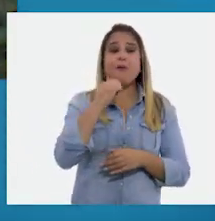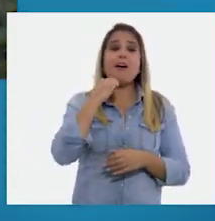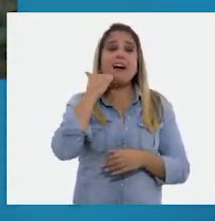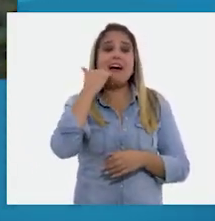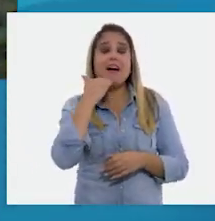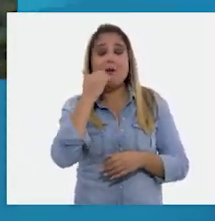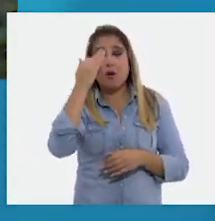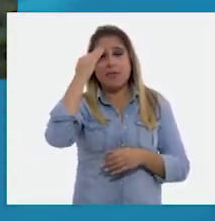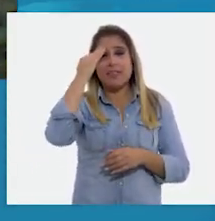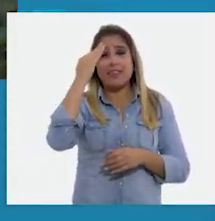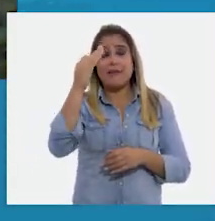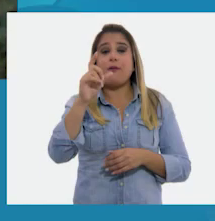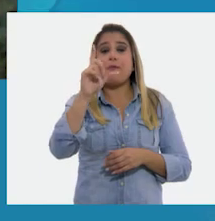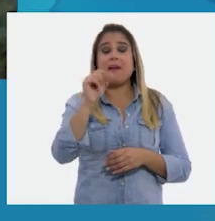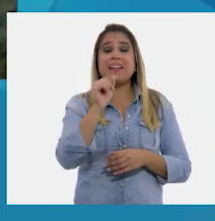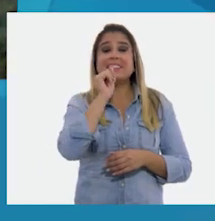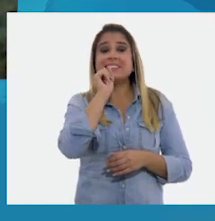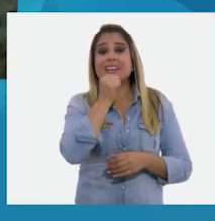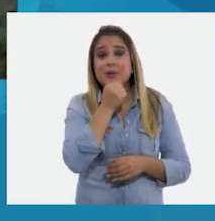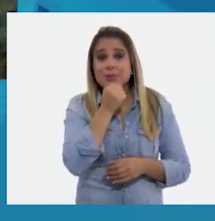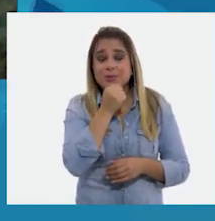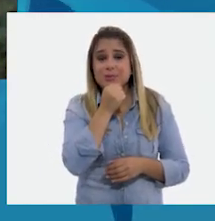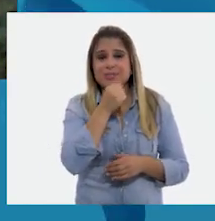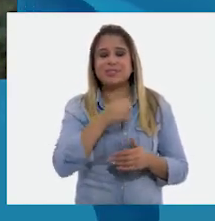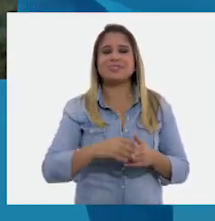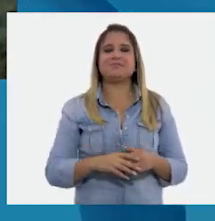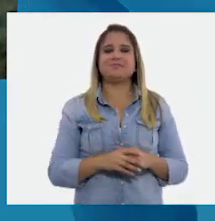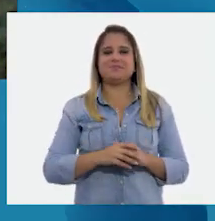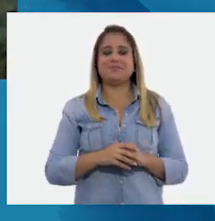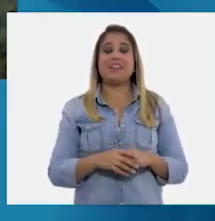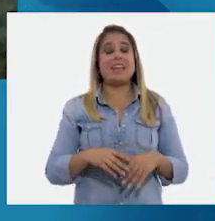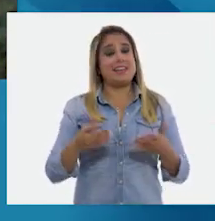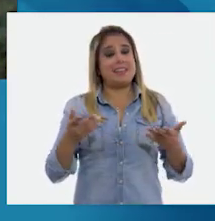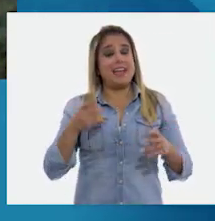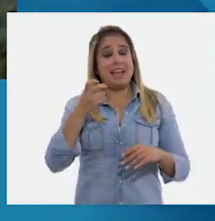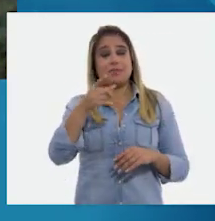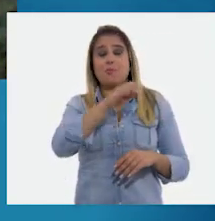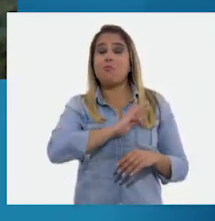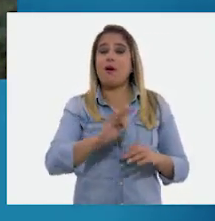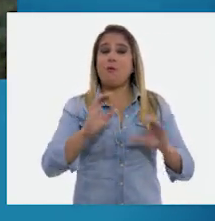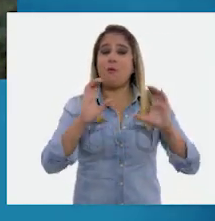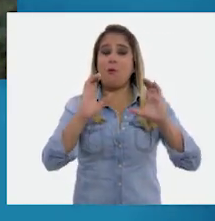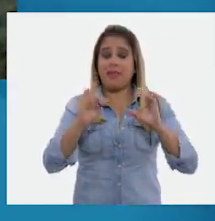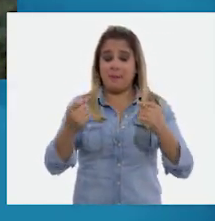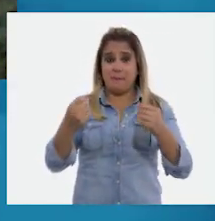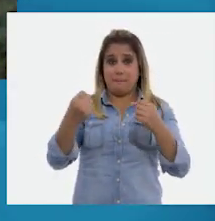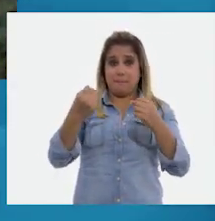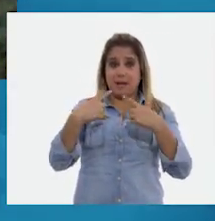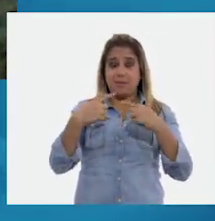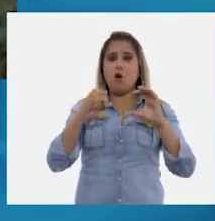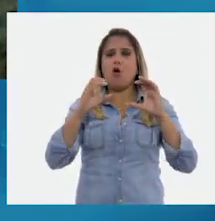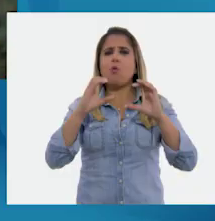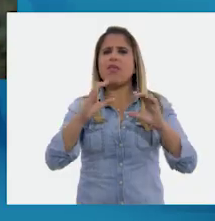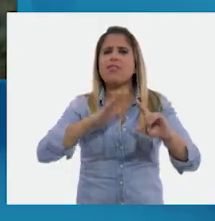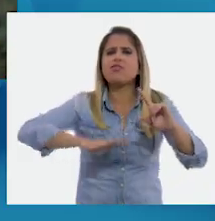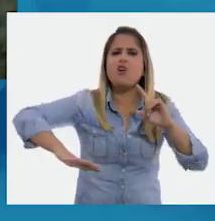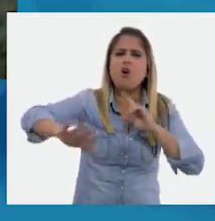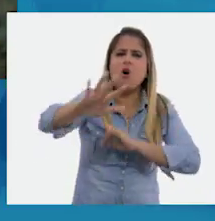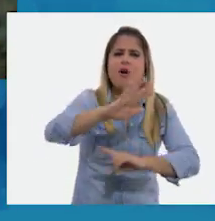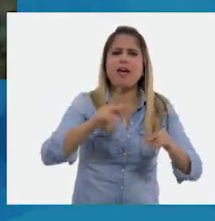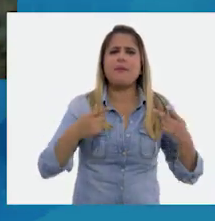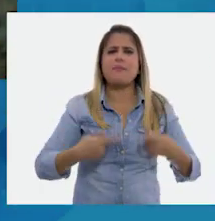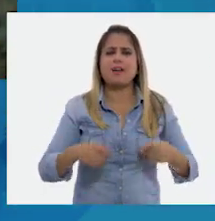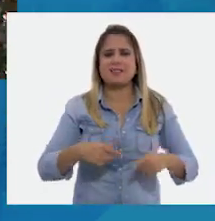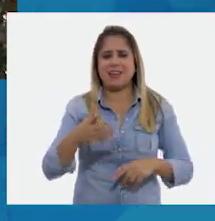jabón durante 20 segundos. Así te proteges tú y proteges a todas las personas